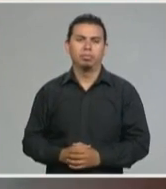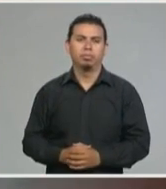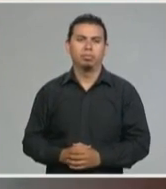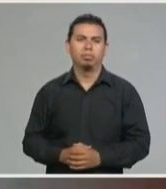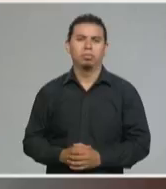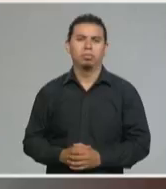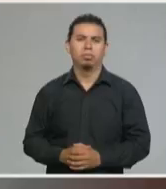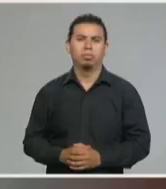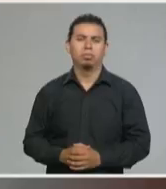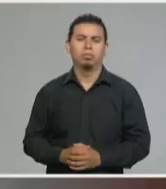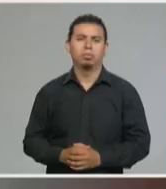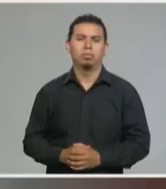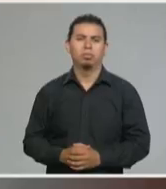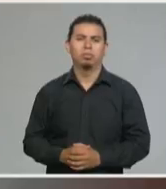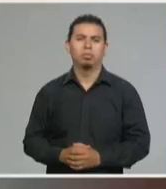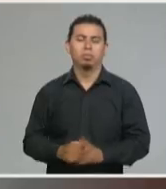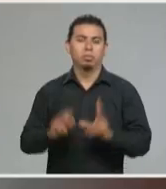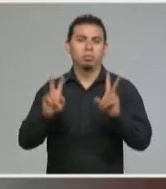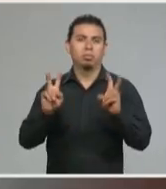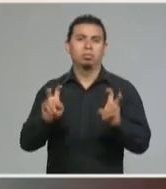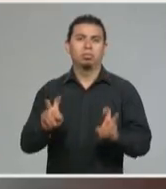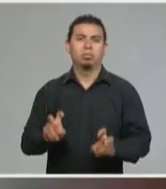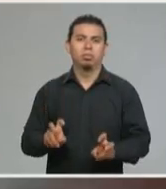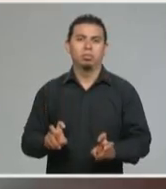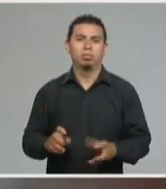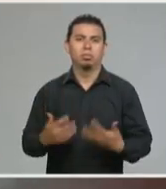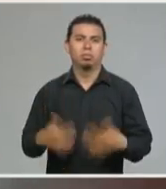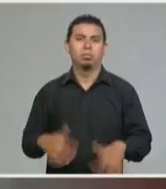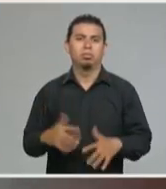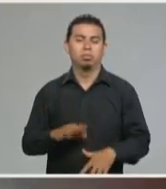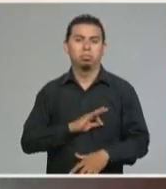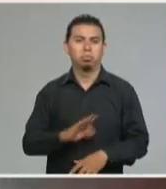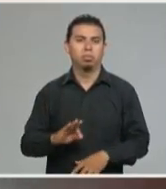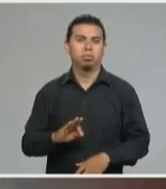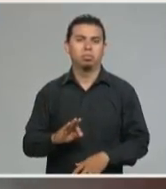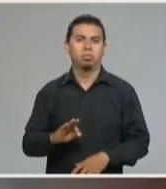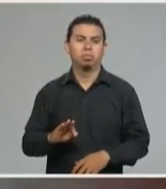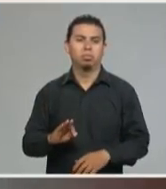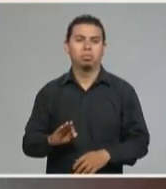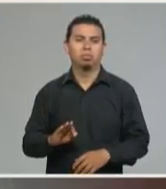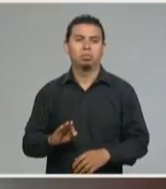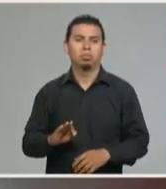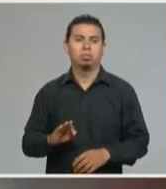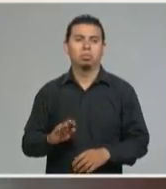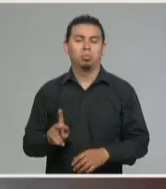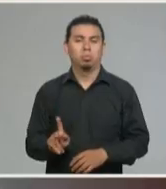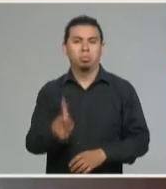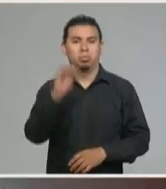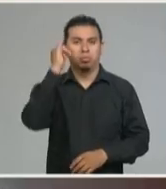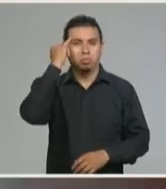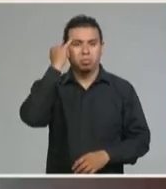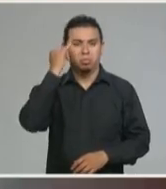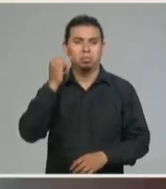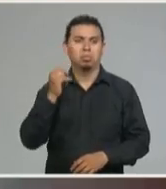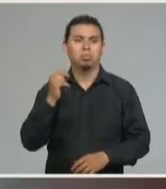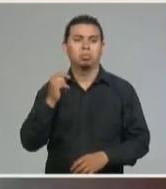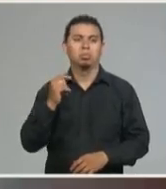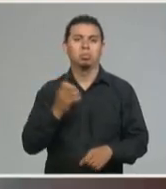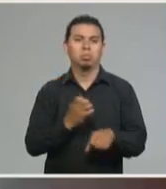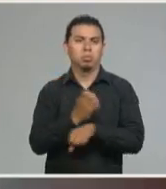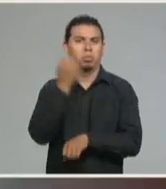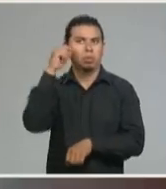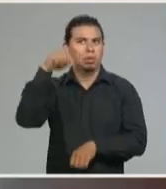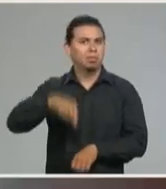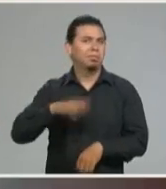Y sepa usted que de este tema, si hay alguien que puede hablar de los pueblos indígenas, es precisamente el estado de